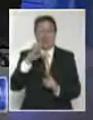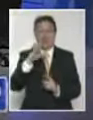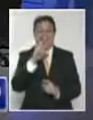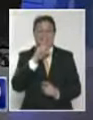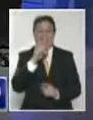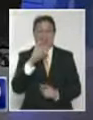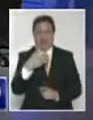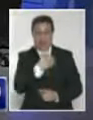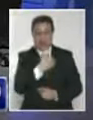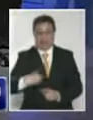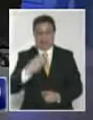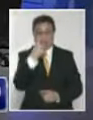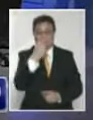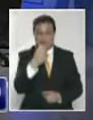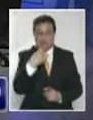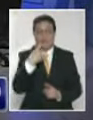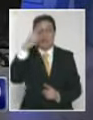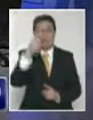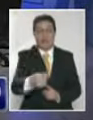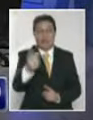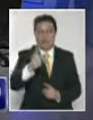a liquidar a los chilenos. No,